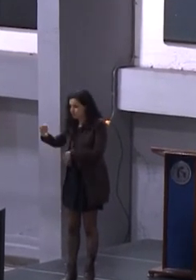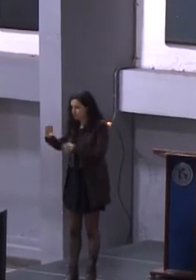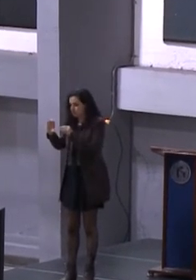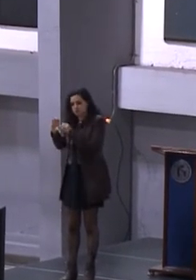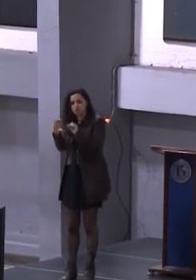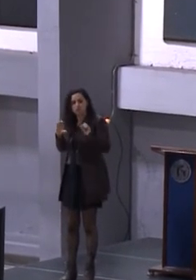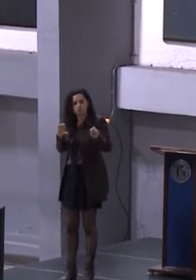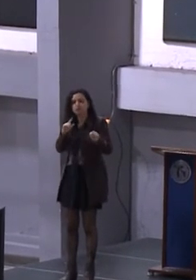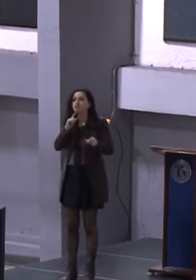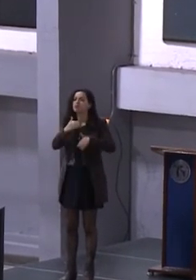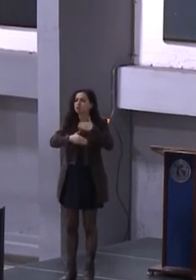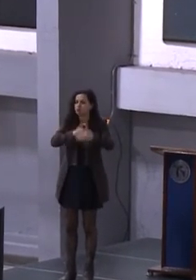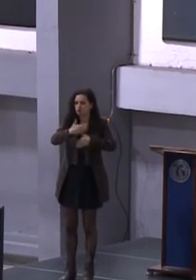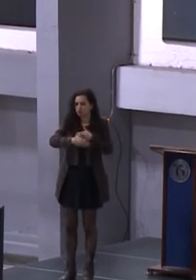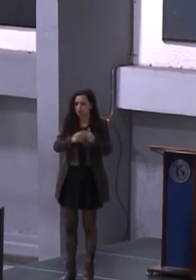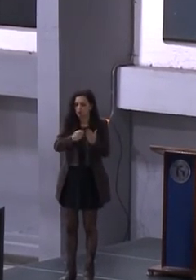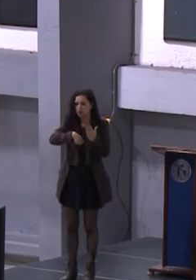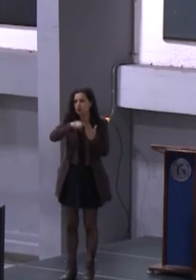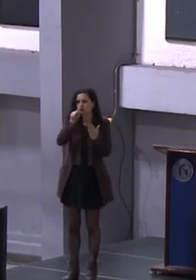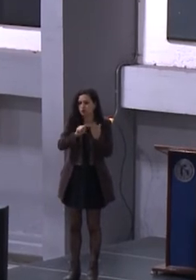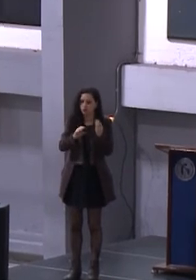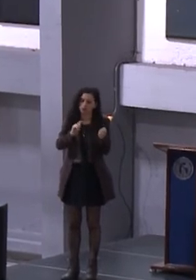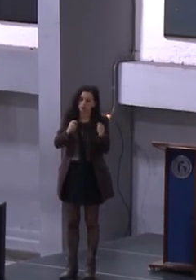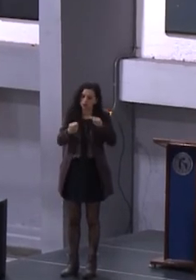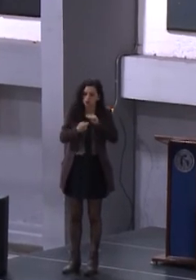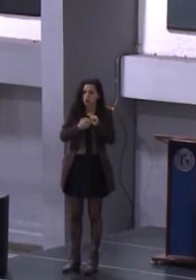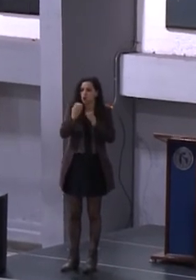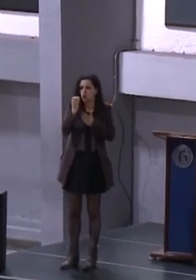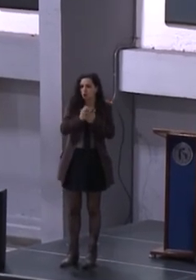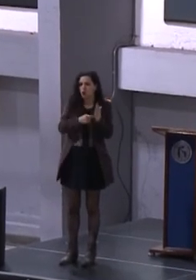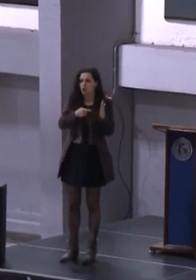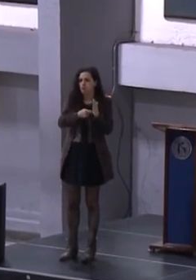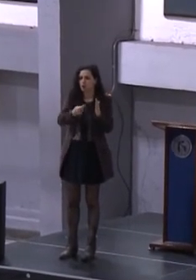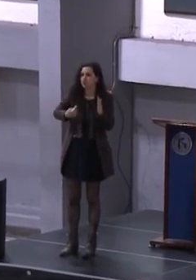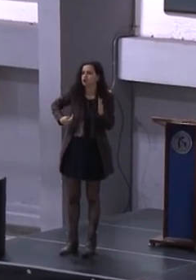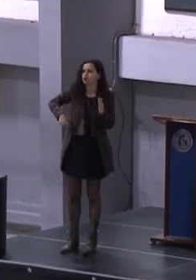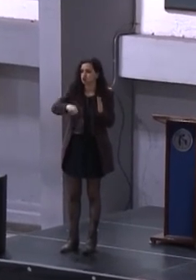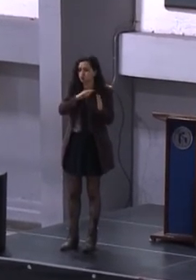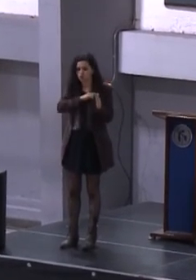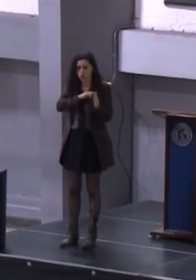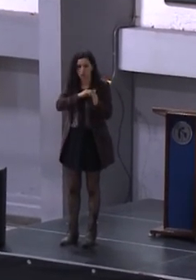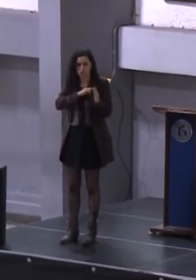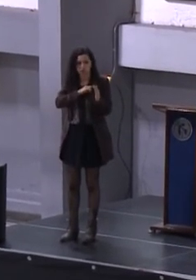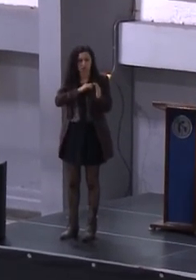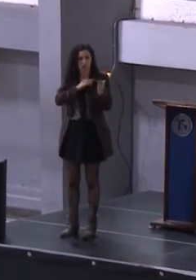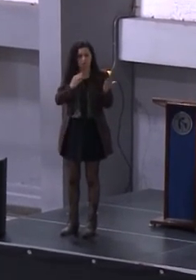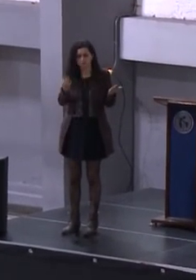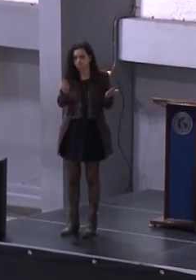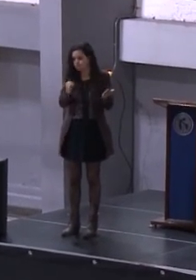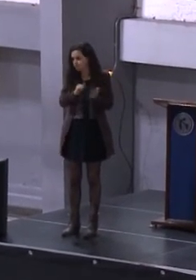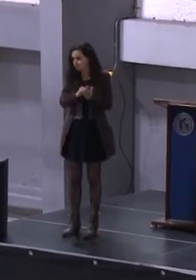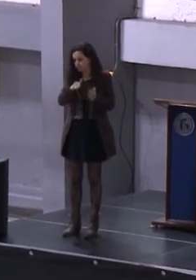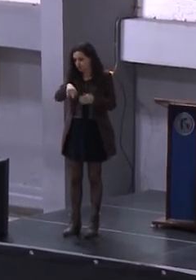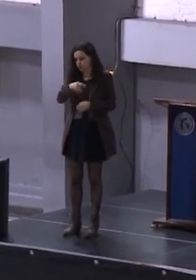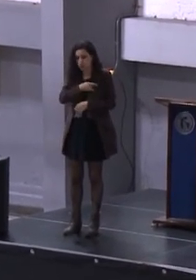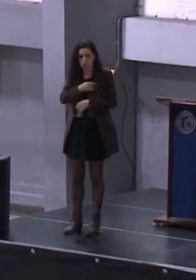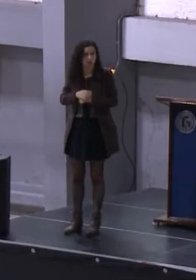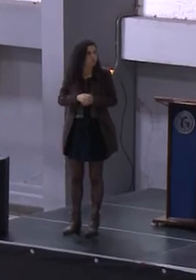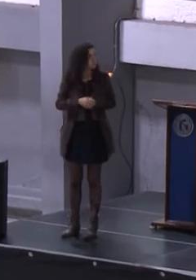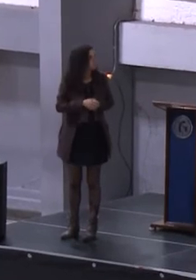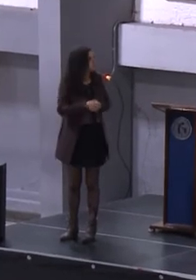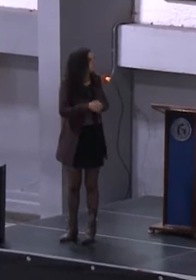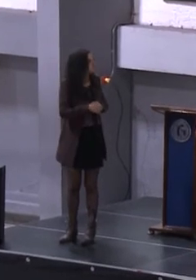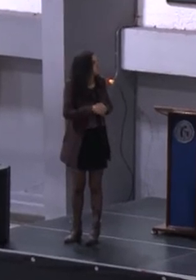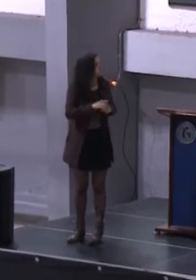los procesos de acreditación y de renovación curricular en la cual estamos nosotros vistos o abocados por parte de la universidad.